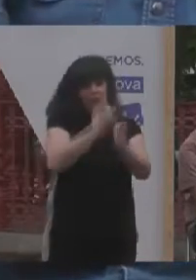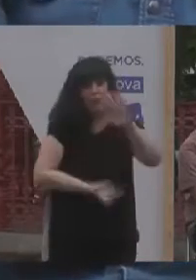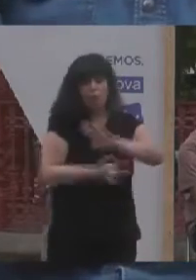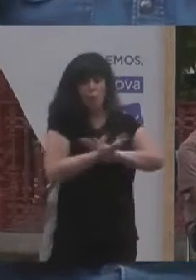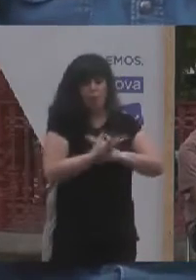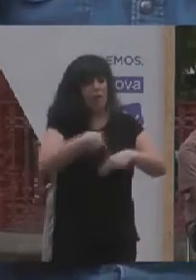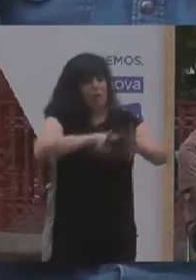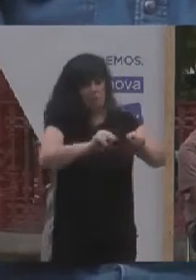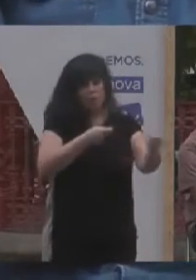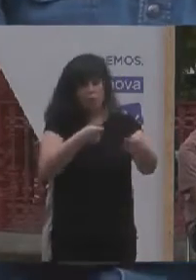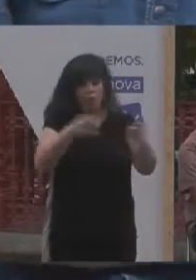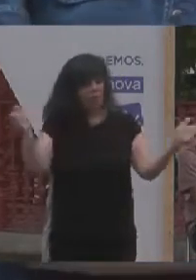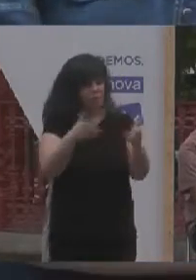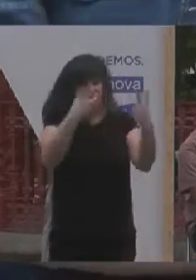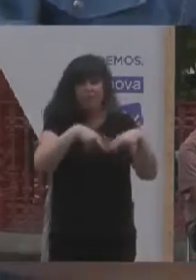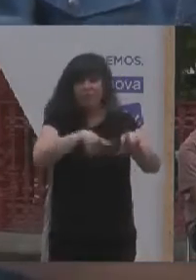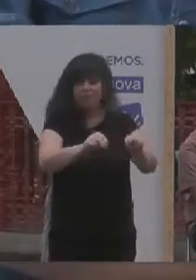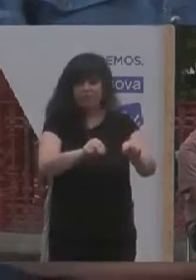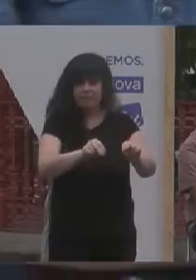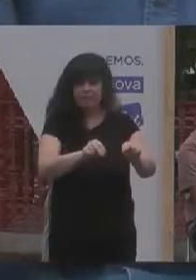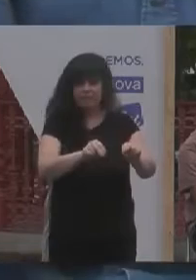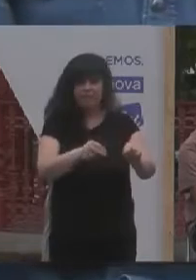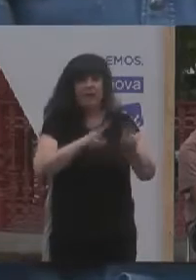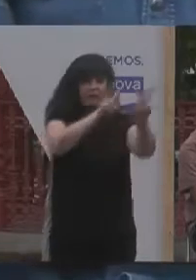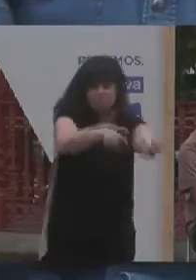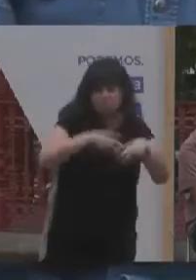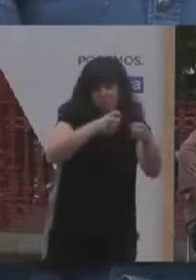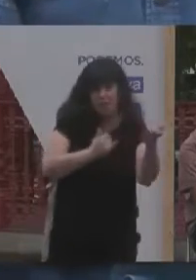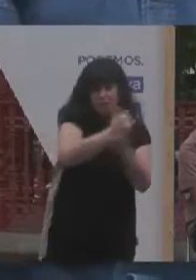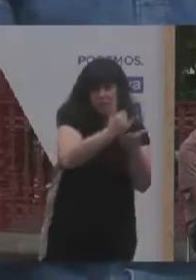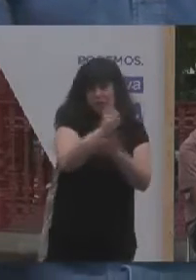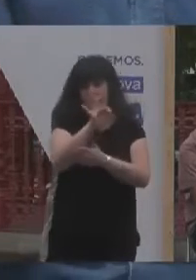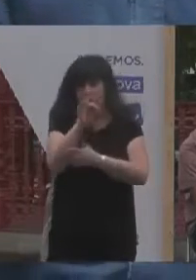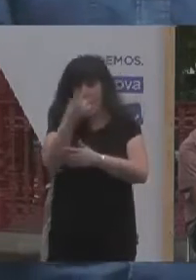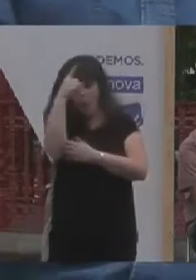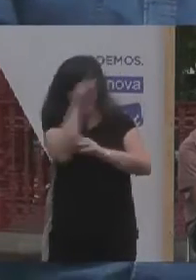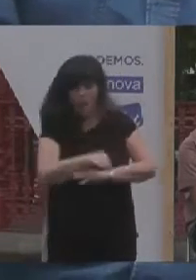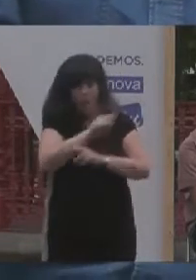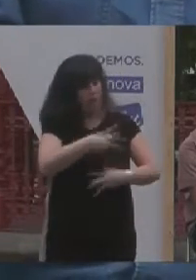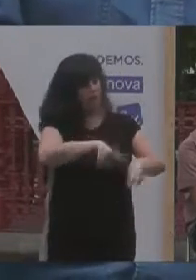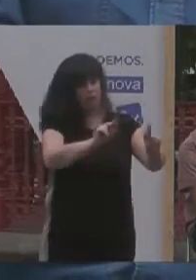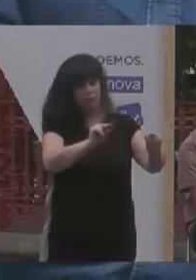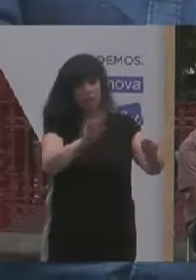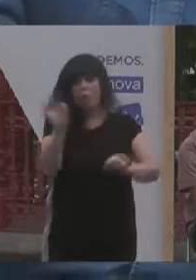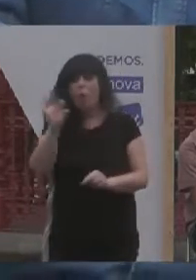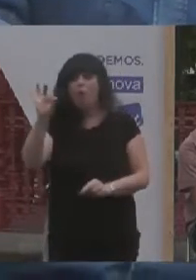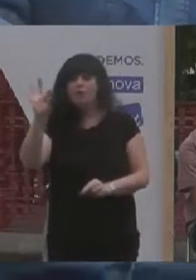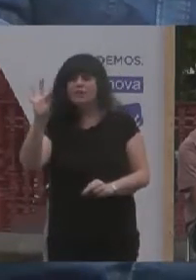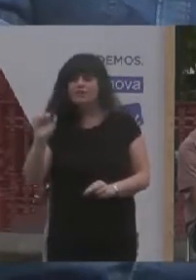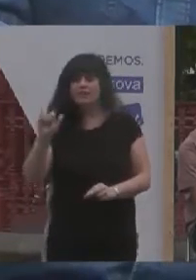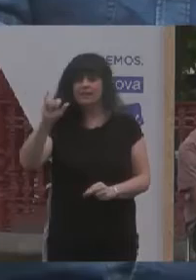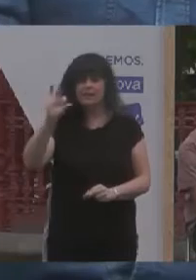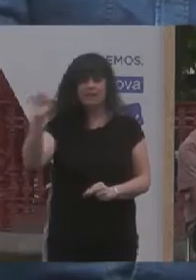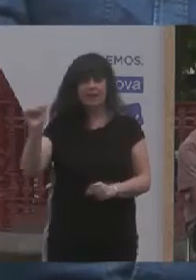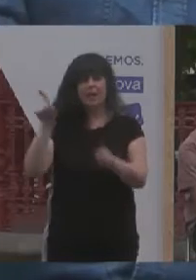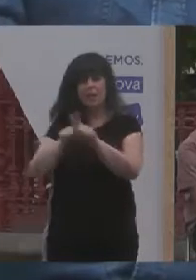co noso pequeno comercio, cos nosas explotacións agrícolas e gandeiras. A favor dese TISA, dese acordo de comercio exterior,